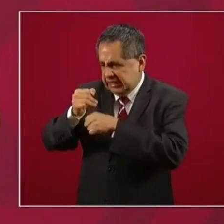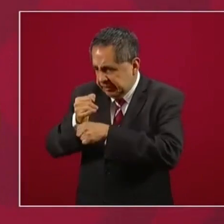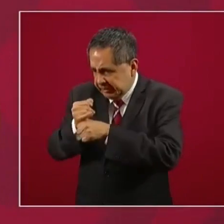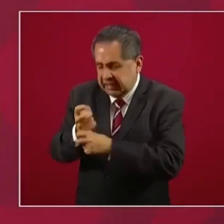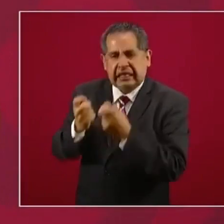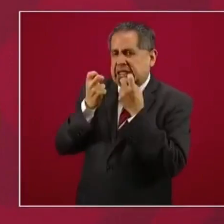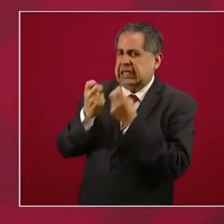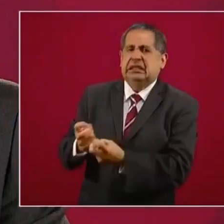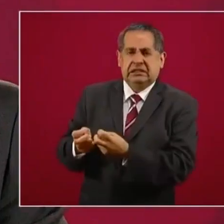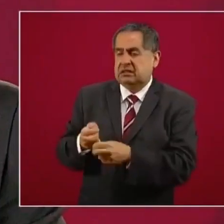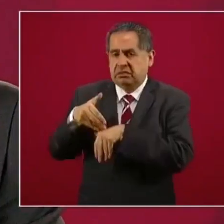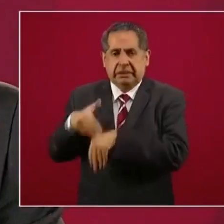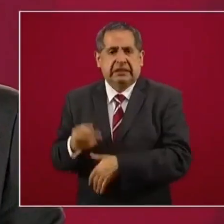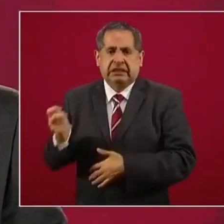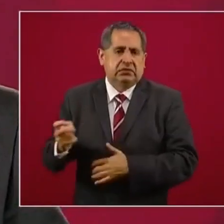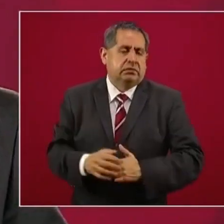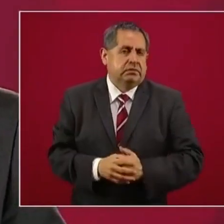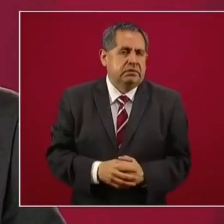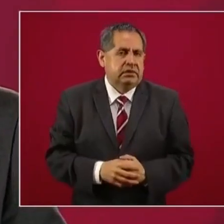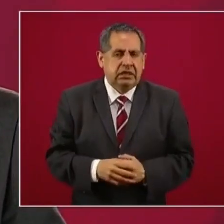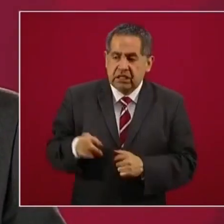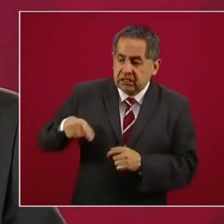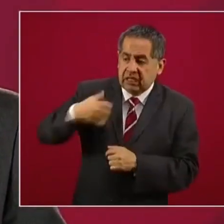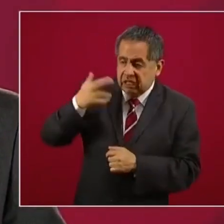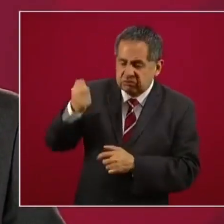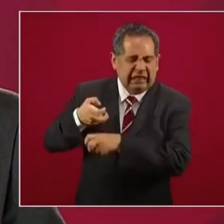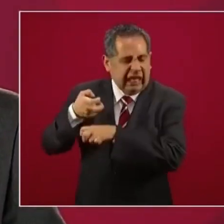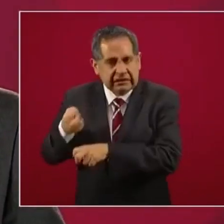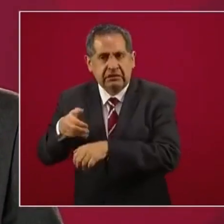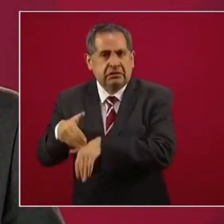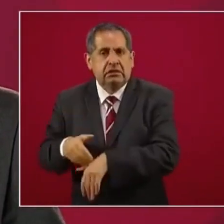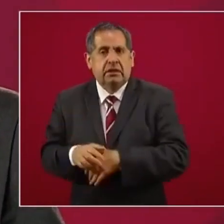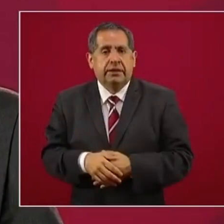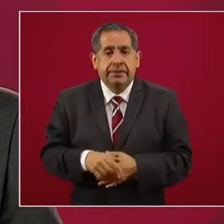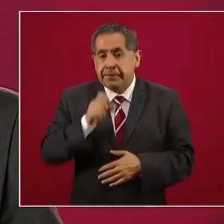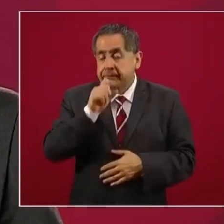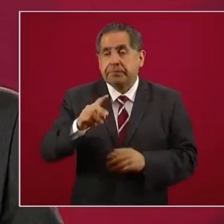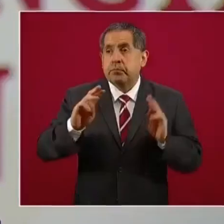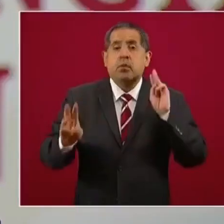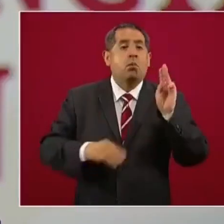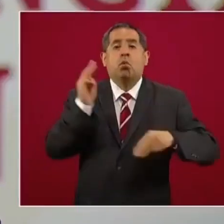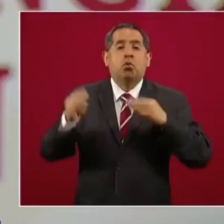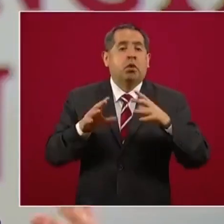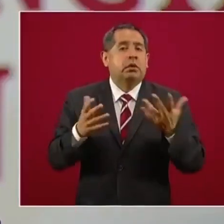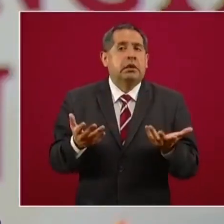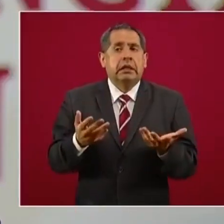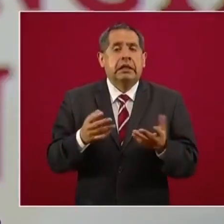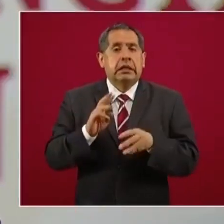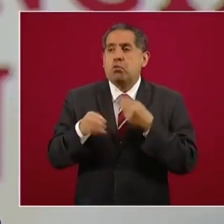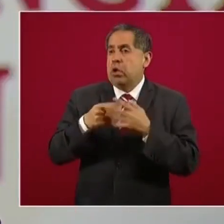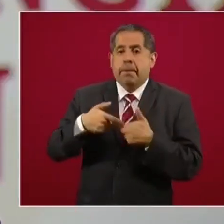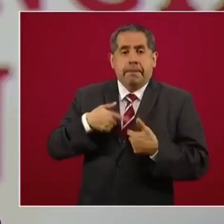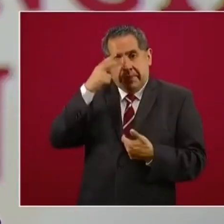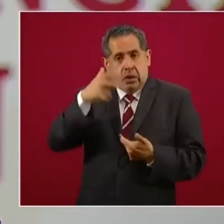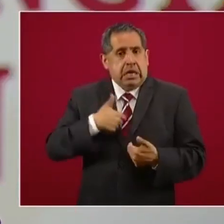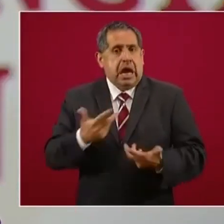razonamiento. En el mismo sentido, México tiene también una actitud solidaria ante el mundo y tiene la responsabilidad